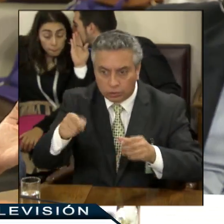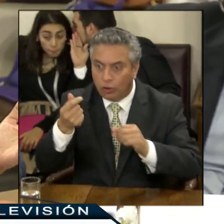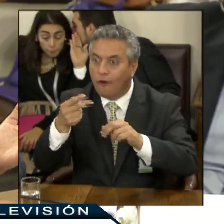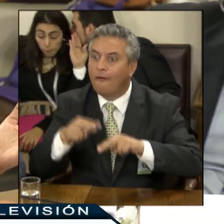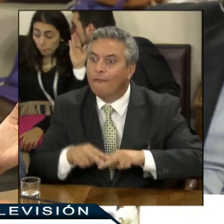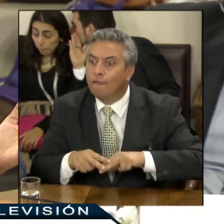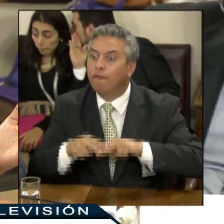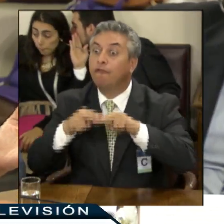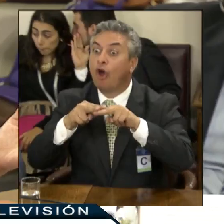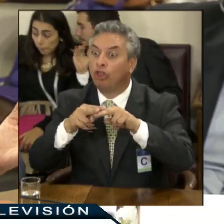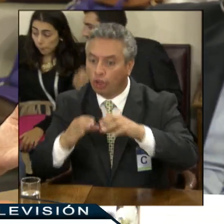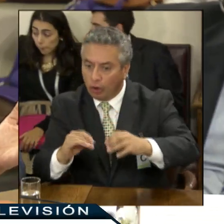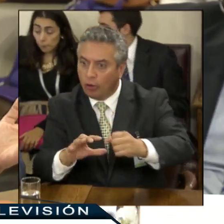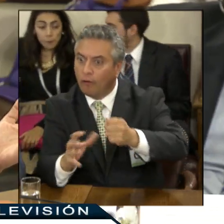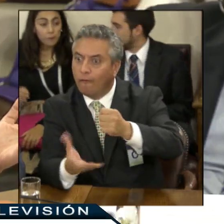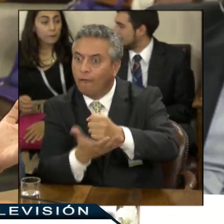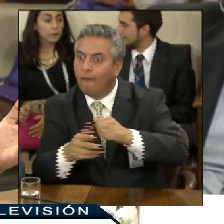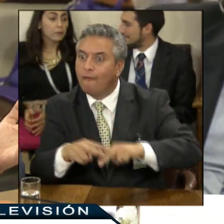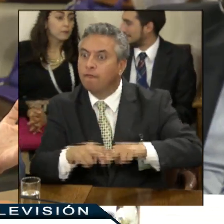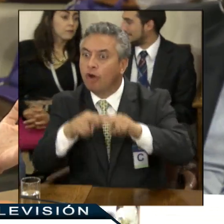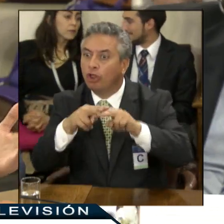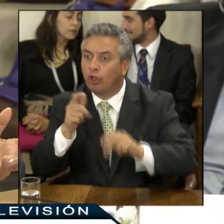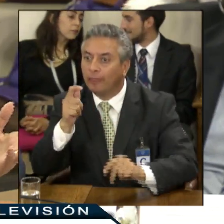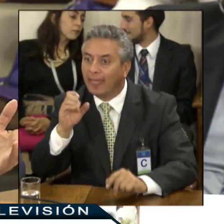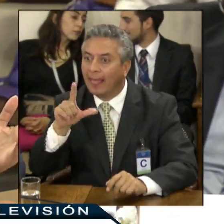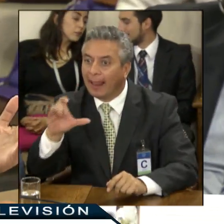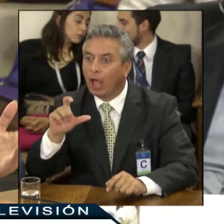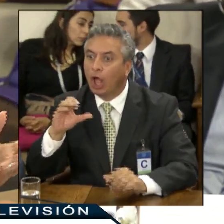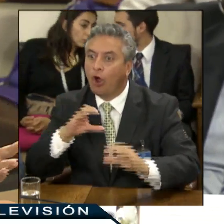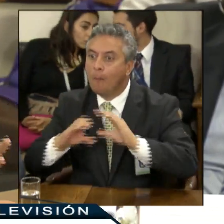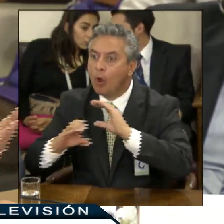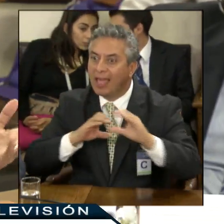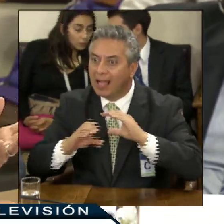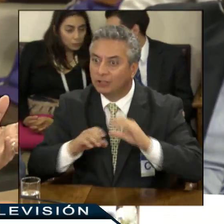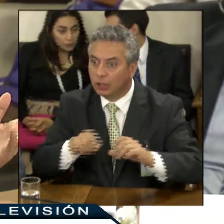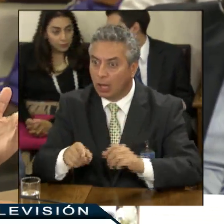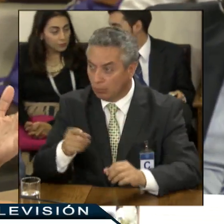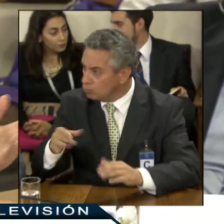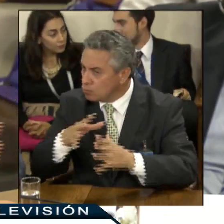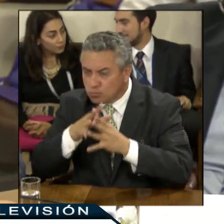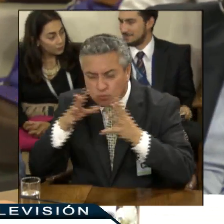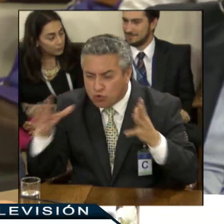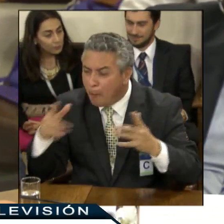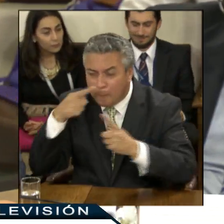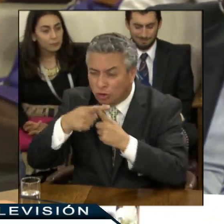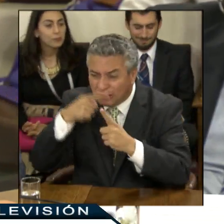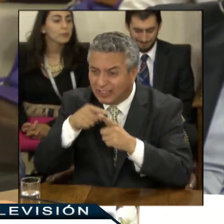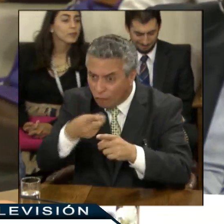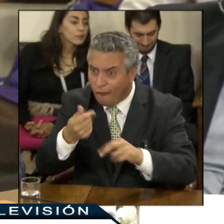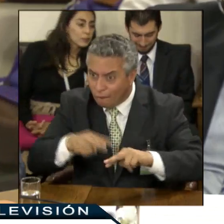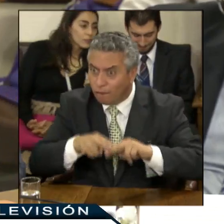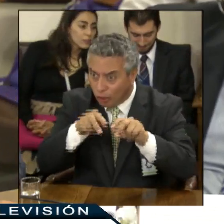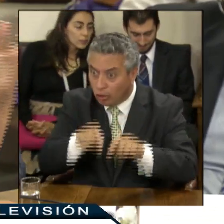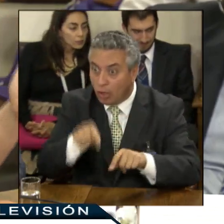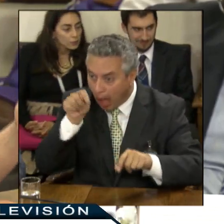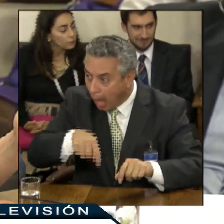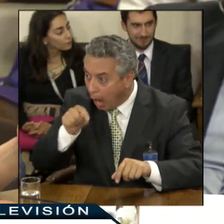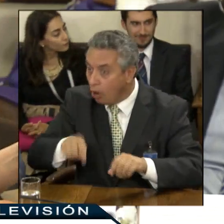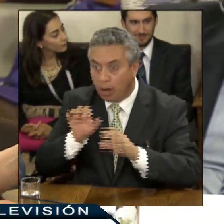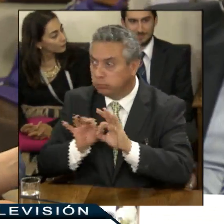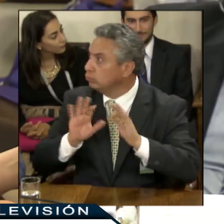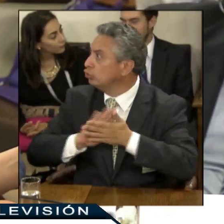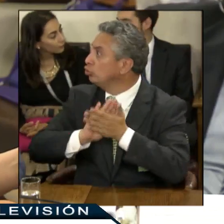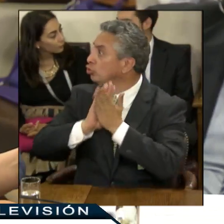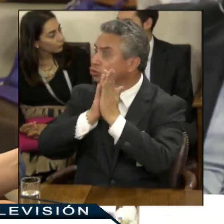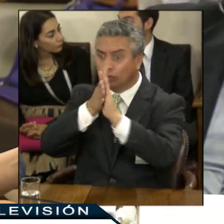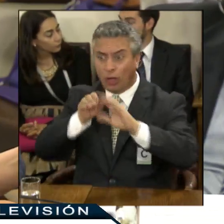telecomunicaciones hicimos un fondo en las telecomunicaciones un fondo que fue muy positivo y que hoy día tenemos No es cierto cobertura en todas